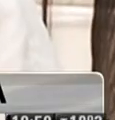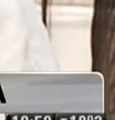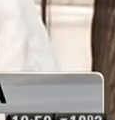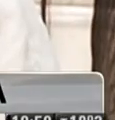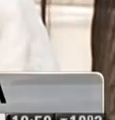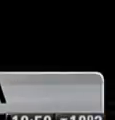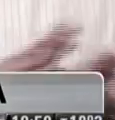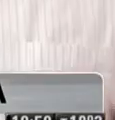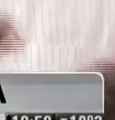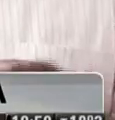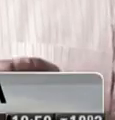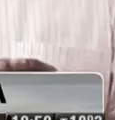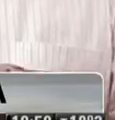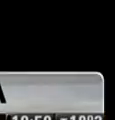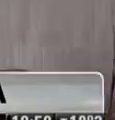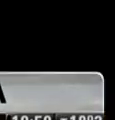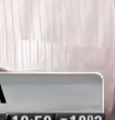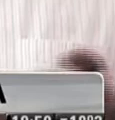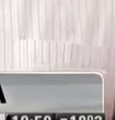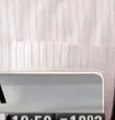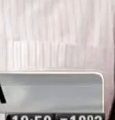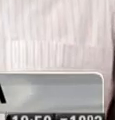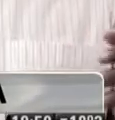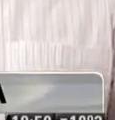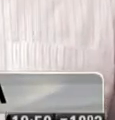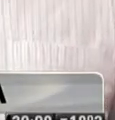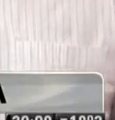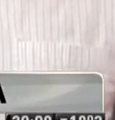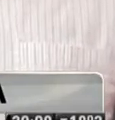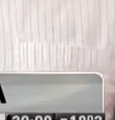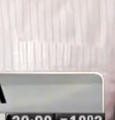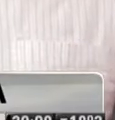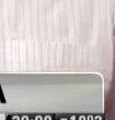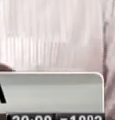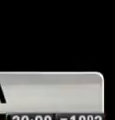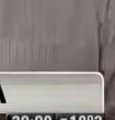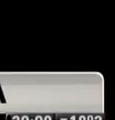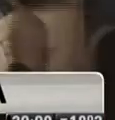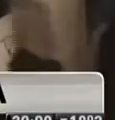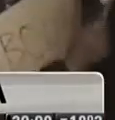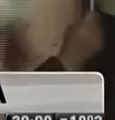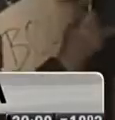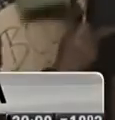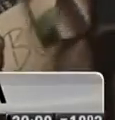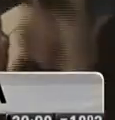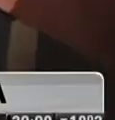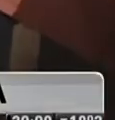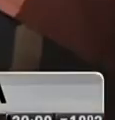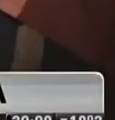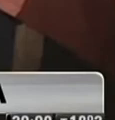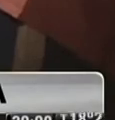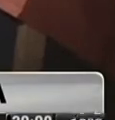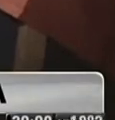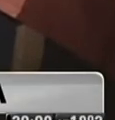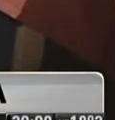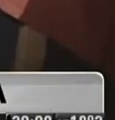le tira a los embajadores para acabar con este detención, secuestro, no sé qué se regaló. Esto es un atentado la